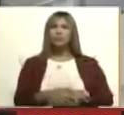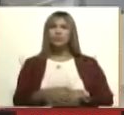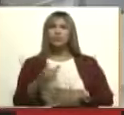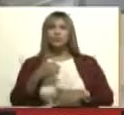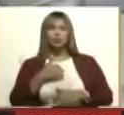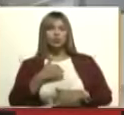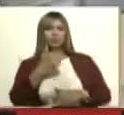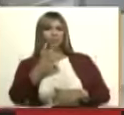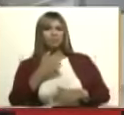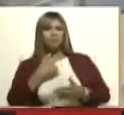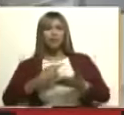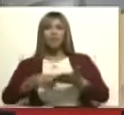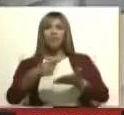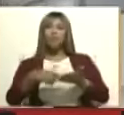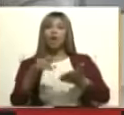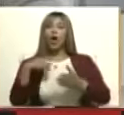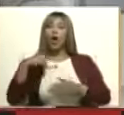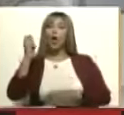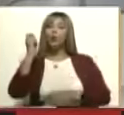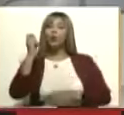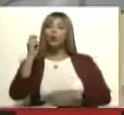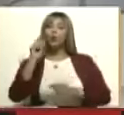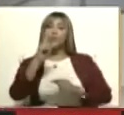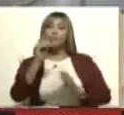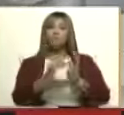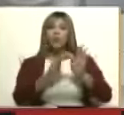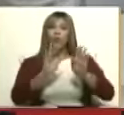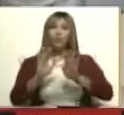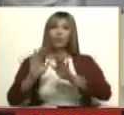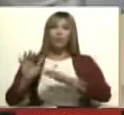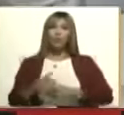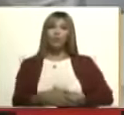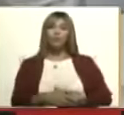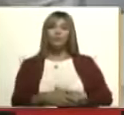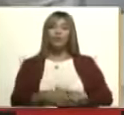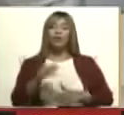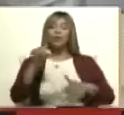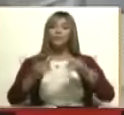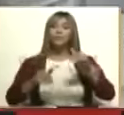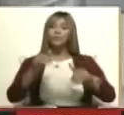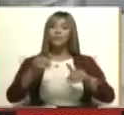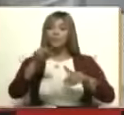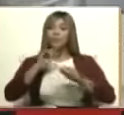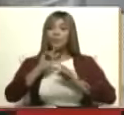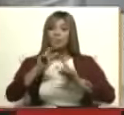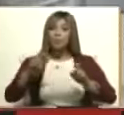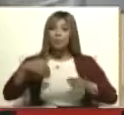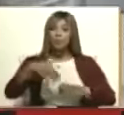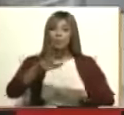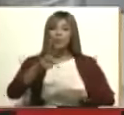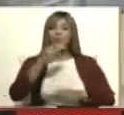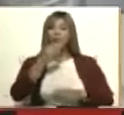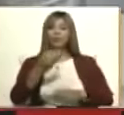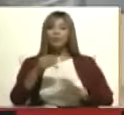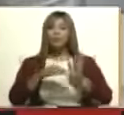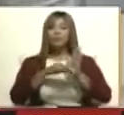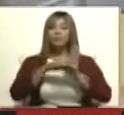soy firmante de la Constitución del 99. El referéndum consultivo tiene un